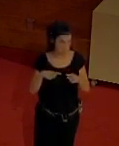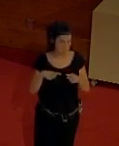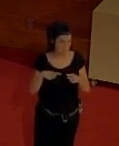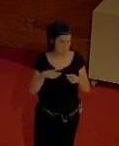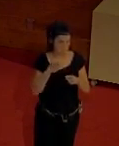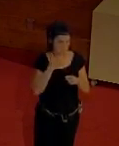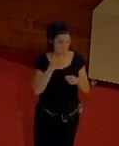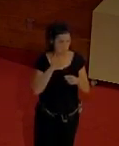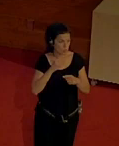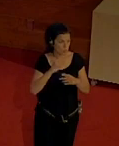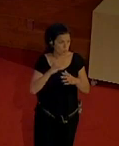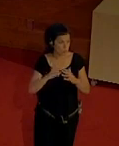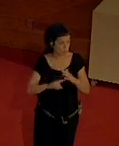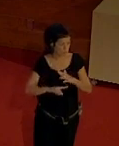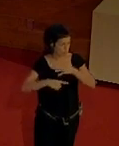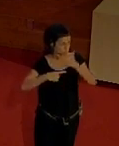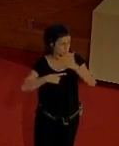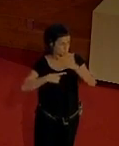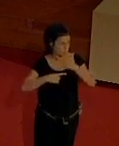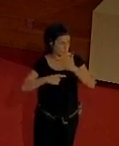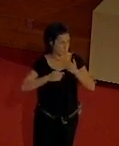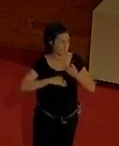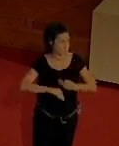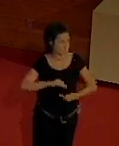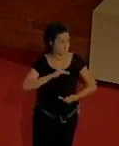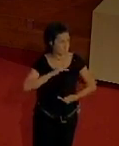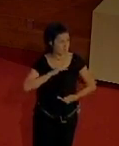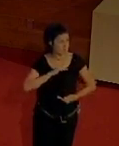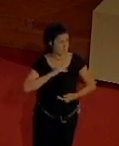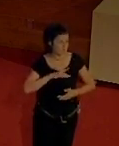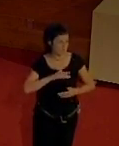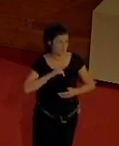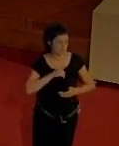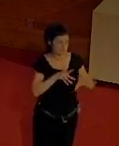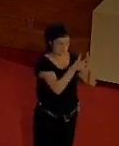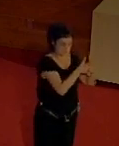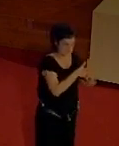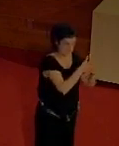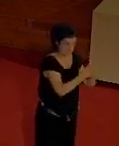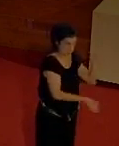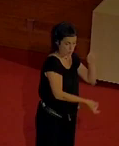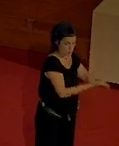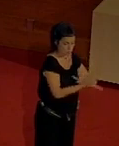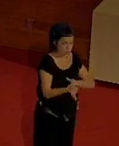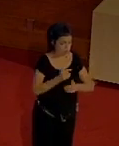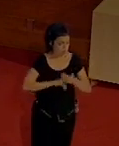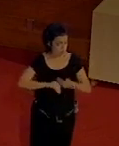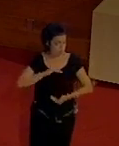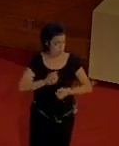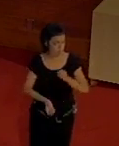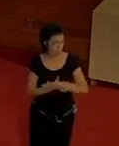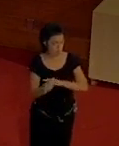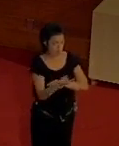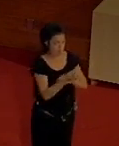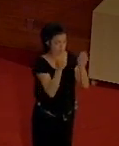primeros tiene la capacidad de producción de todos los Astilleros estadounidenses ahora mismo china ya tiene más